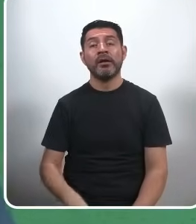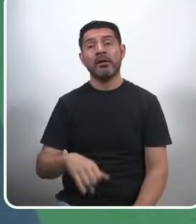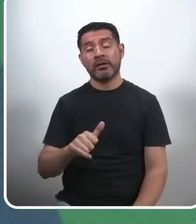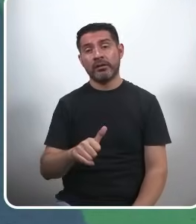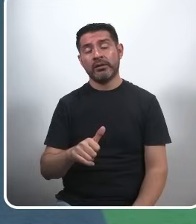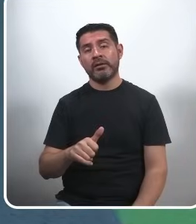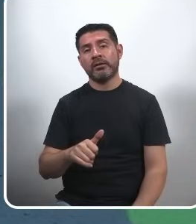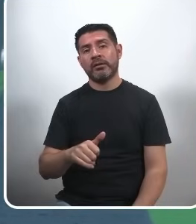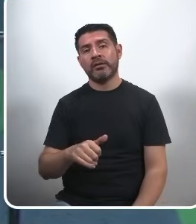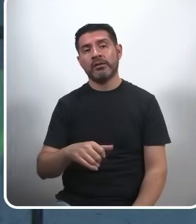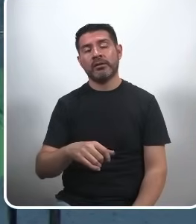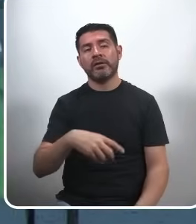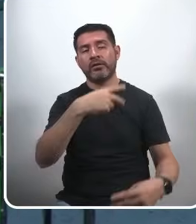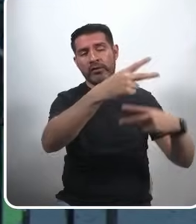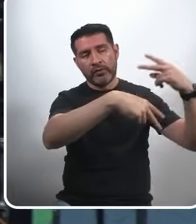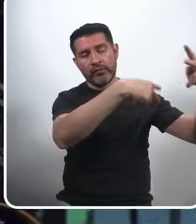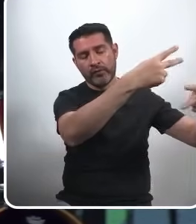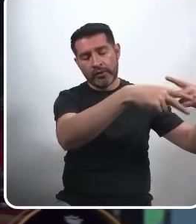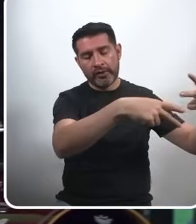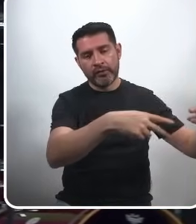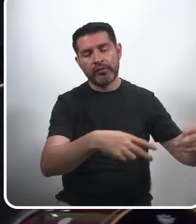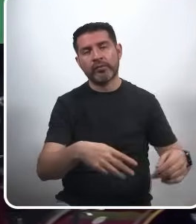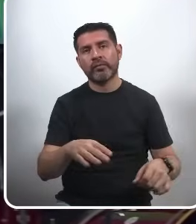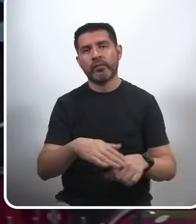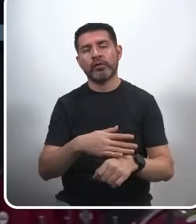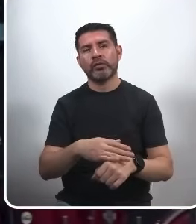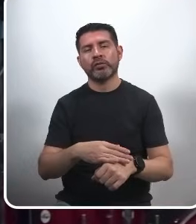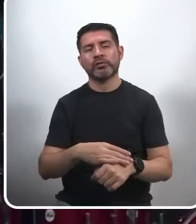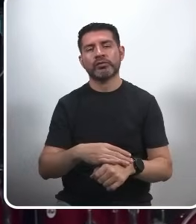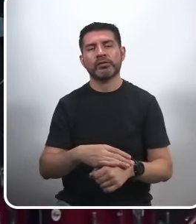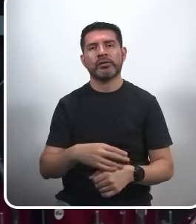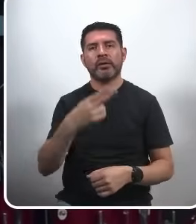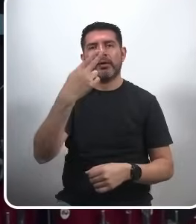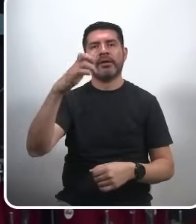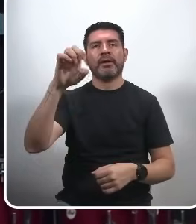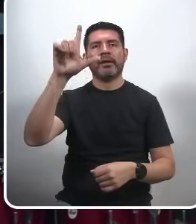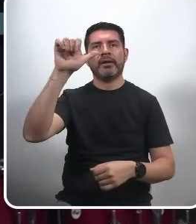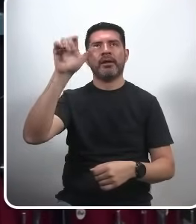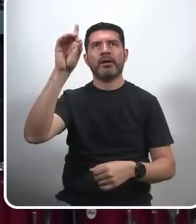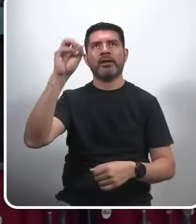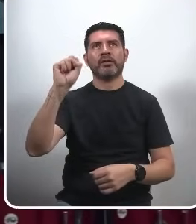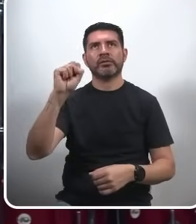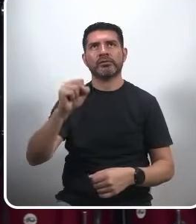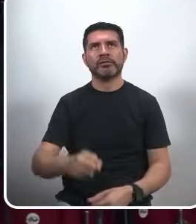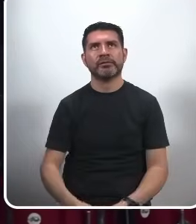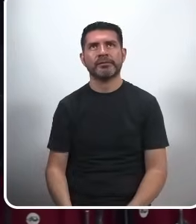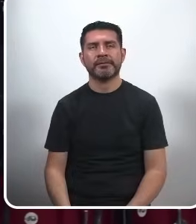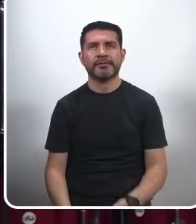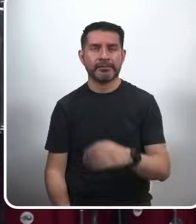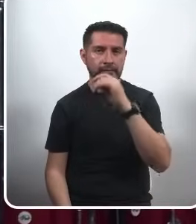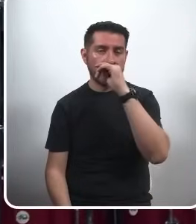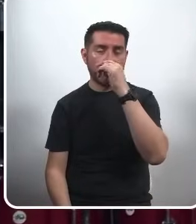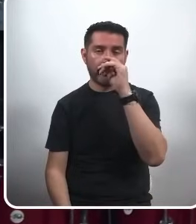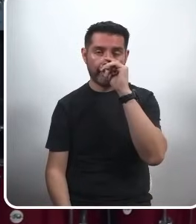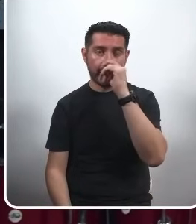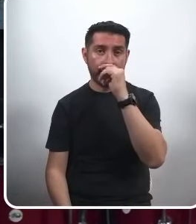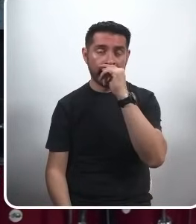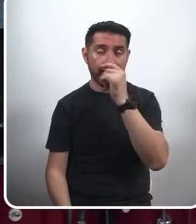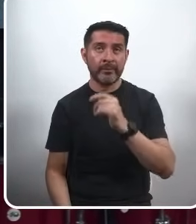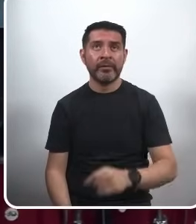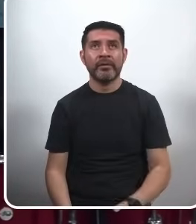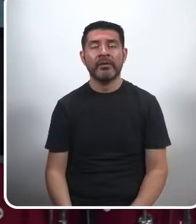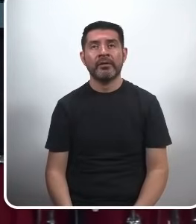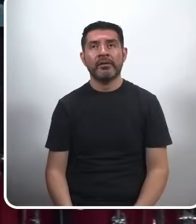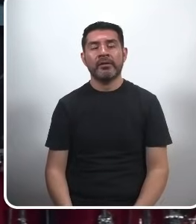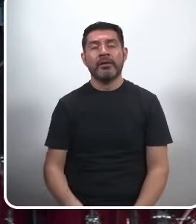por unos helados. Y pues últimamente cuando pasamos por helados, o no como o agarro algo de agua, ¿verdad? Pero se me